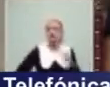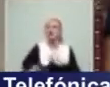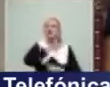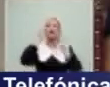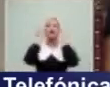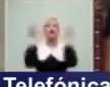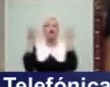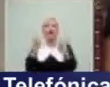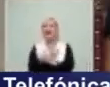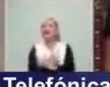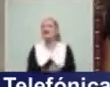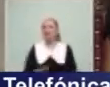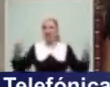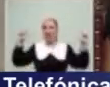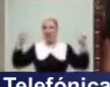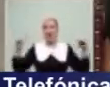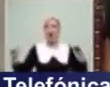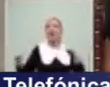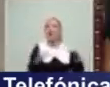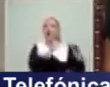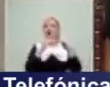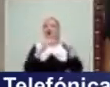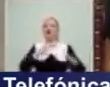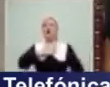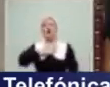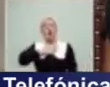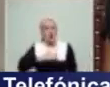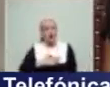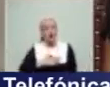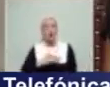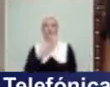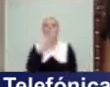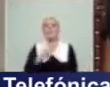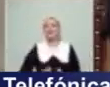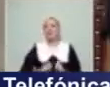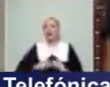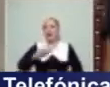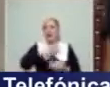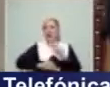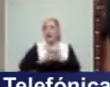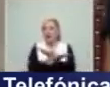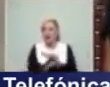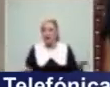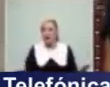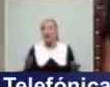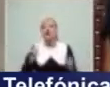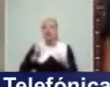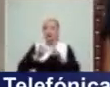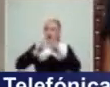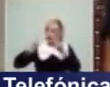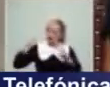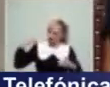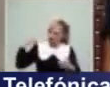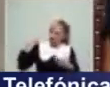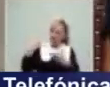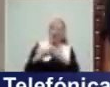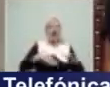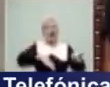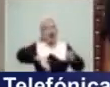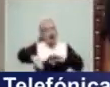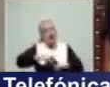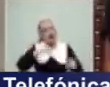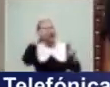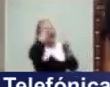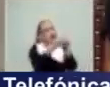con una votación calificada de 8 ministras y ministros. Uh-huh. Esto es muy importante. ¿Por qué se atrae este asunto en